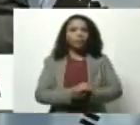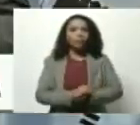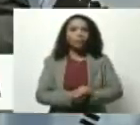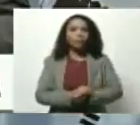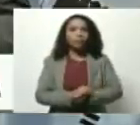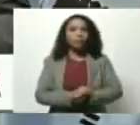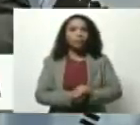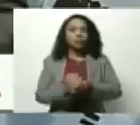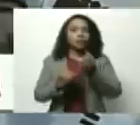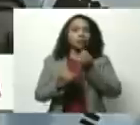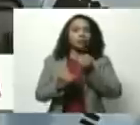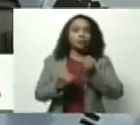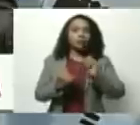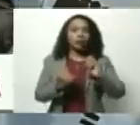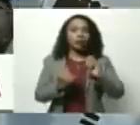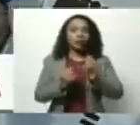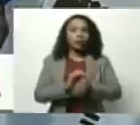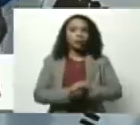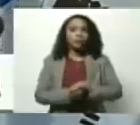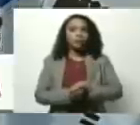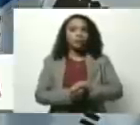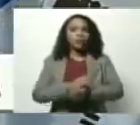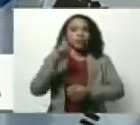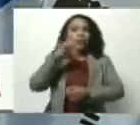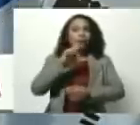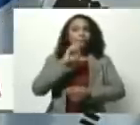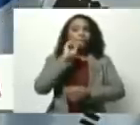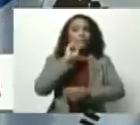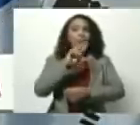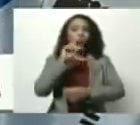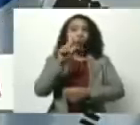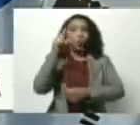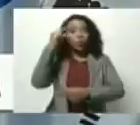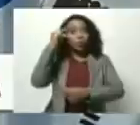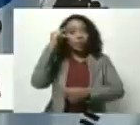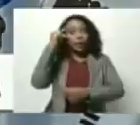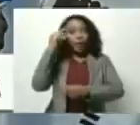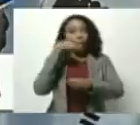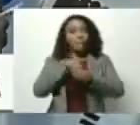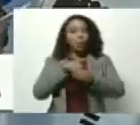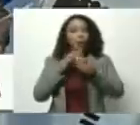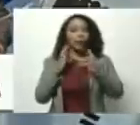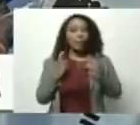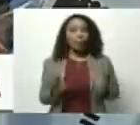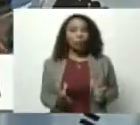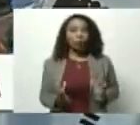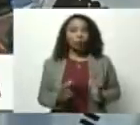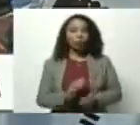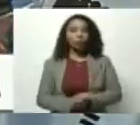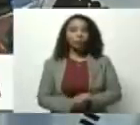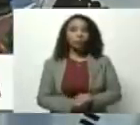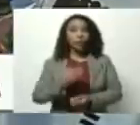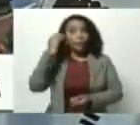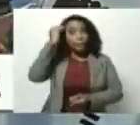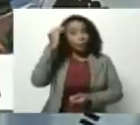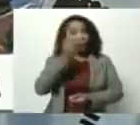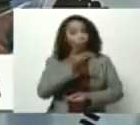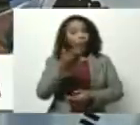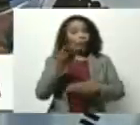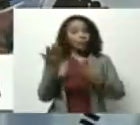subconjuntiva izquierda, requiriendo 21 días de curación. Imagínense, estamos